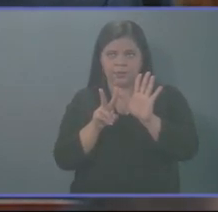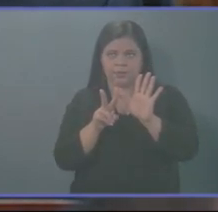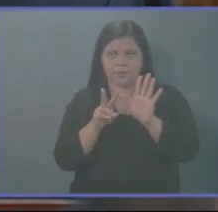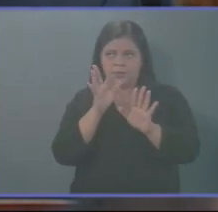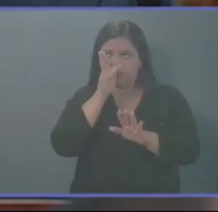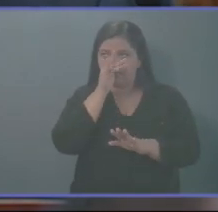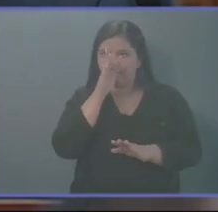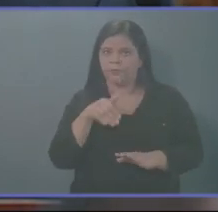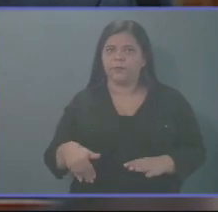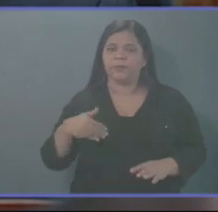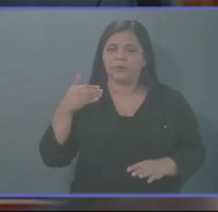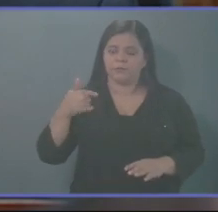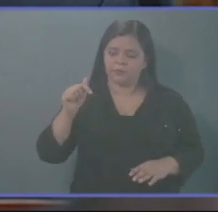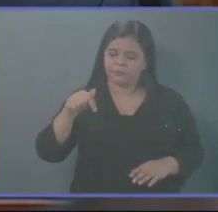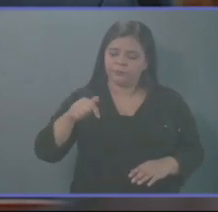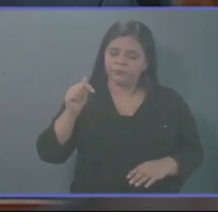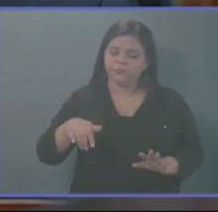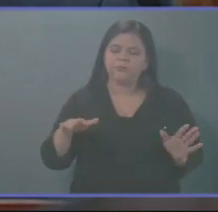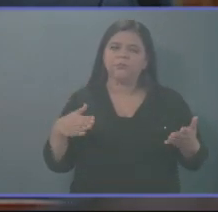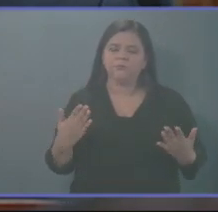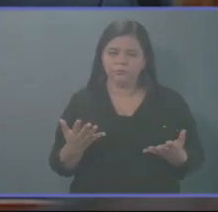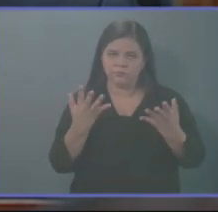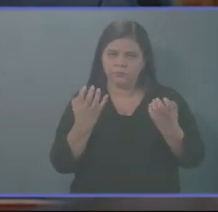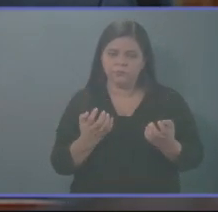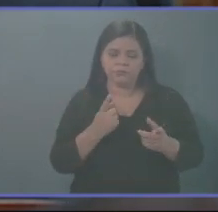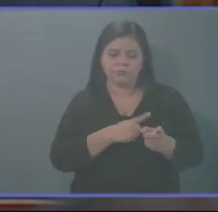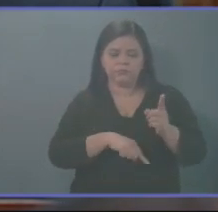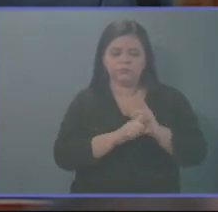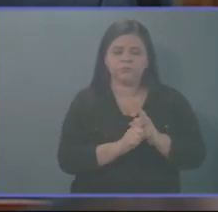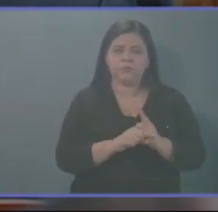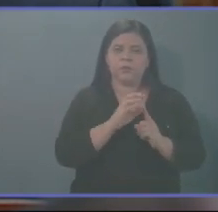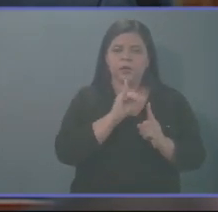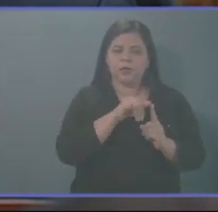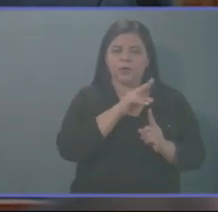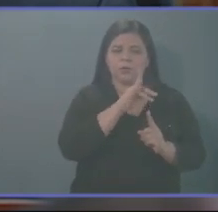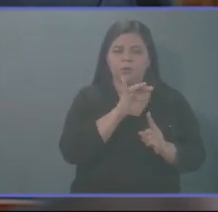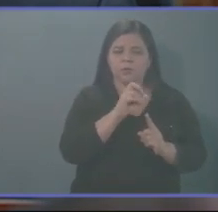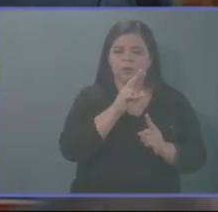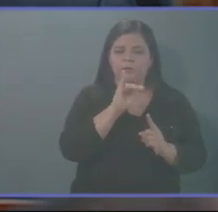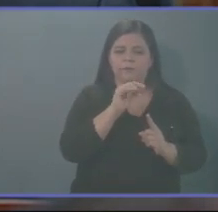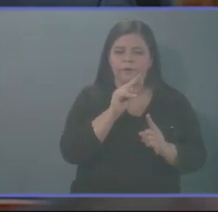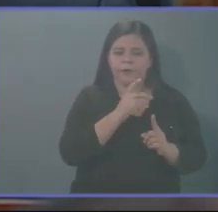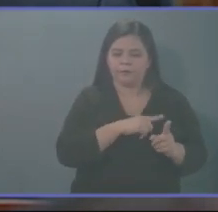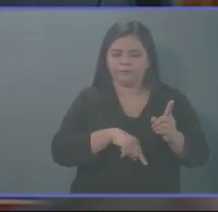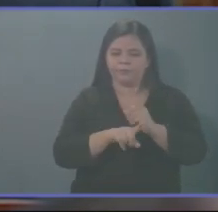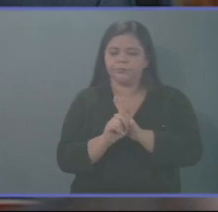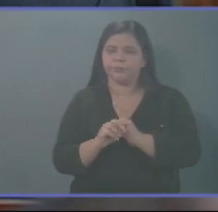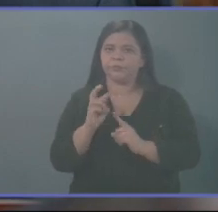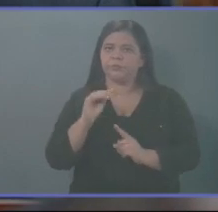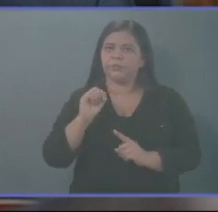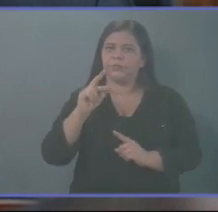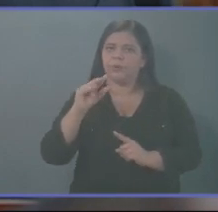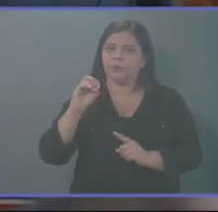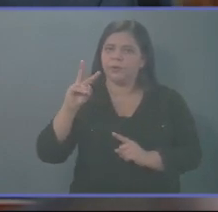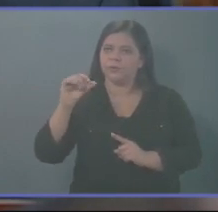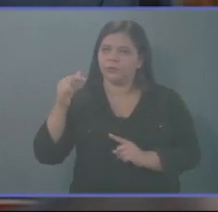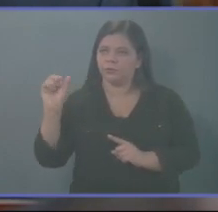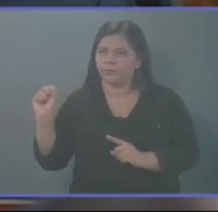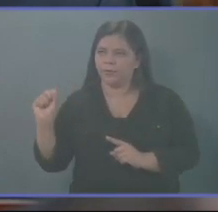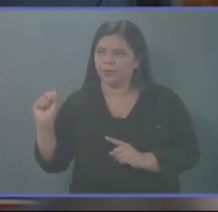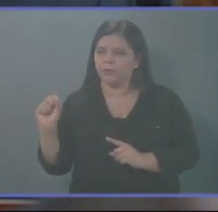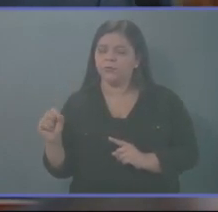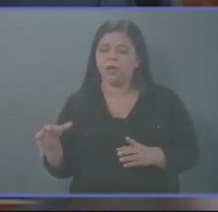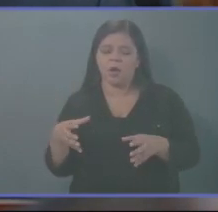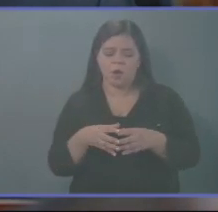de febrero del corriente año, a fin de sustituir al diputado Julio César Fabián Pérez por el diputado Mauricio Ernesto Vargas Valdés en